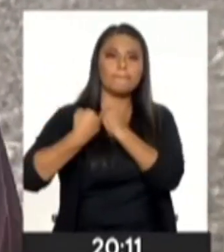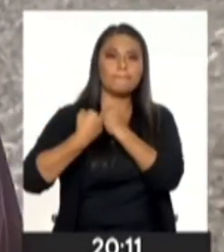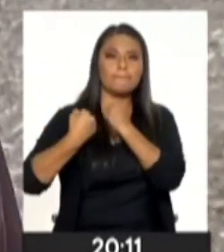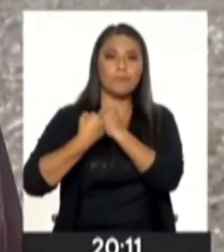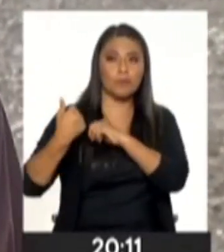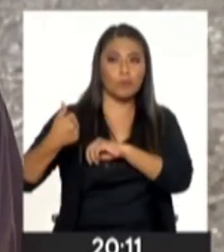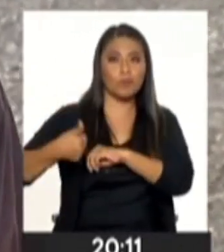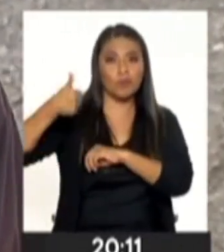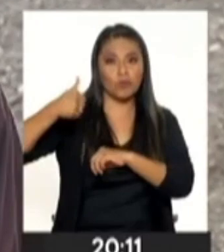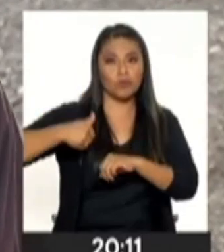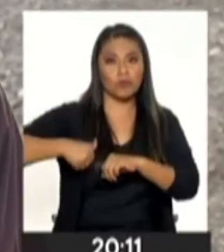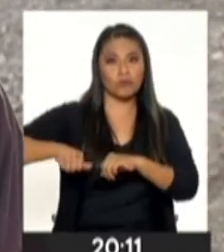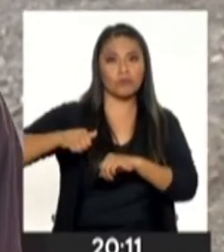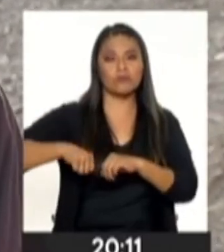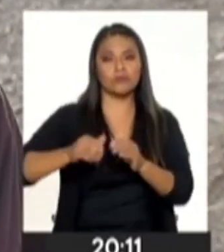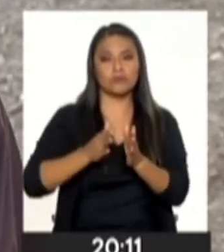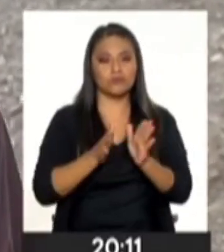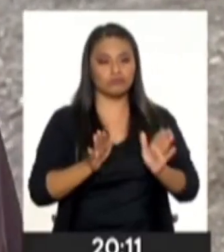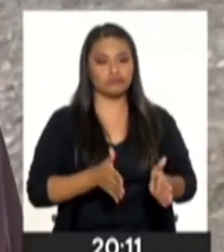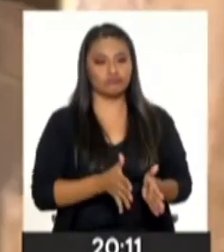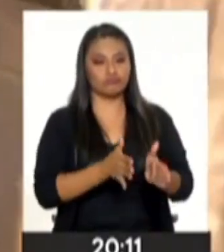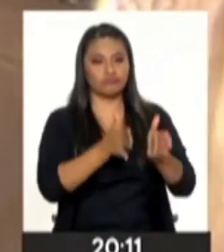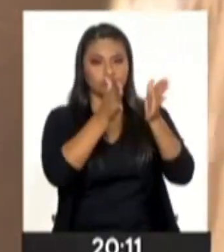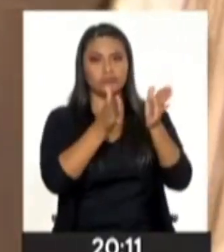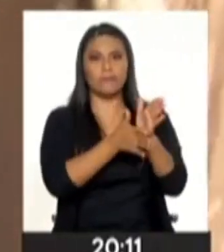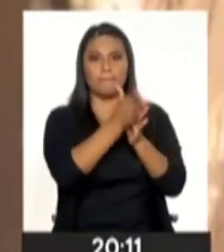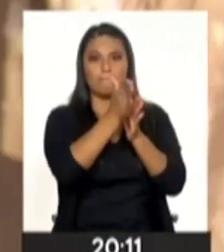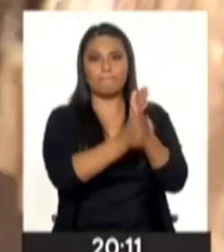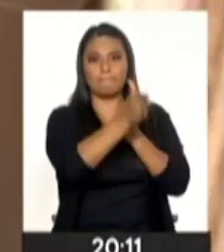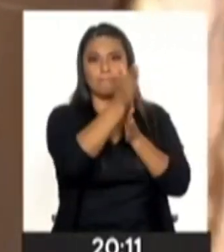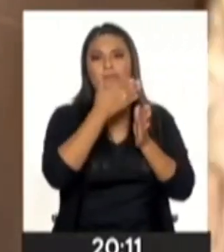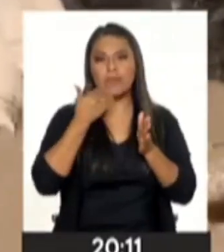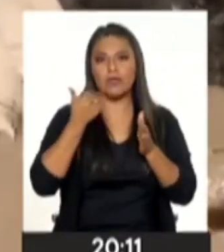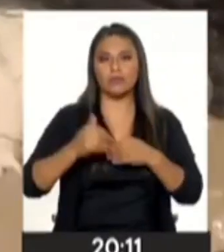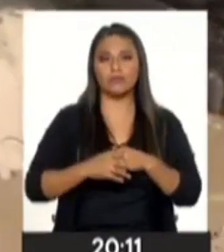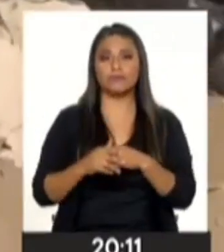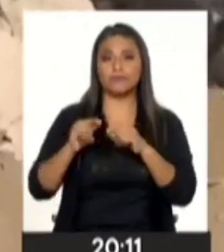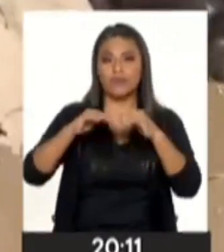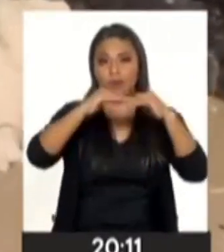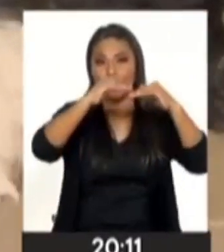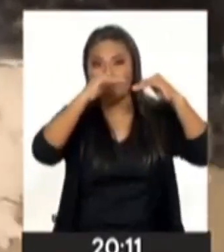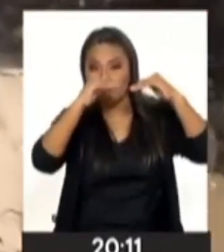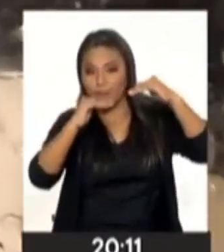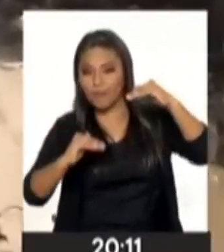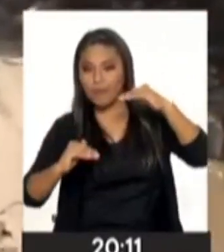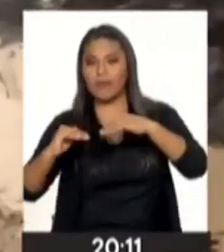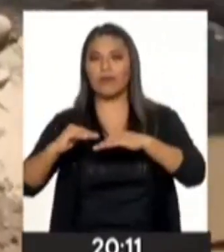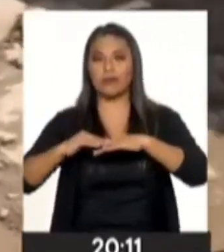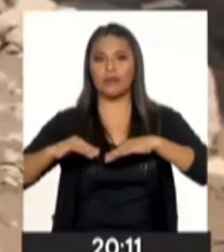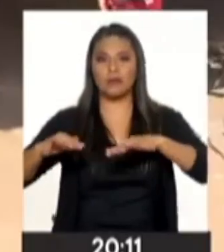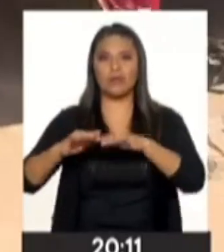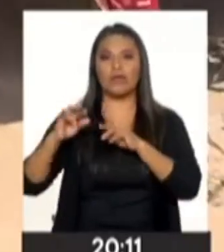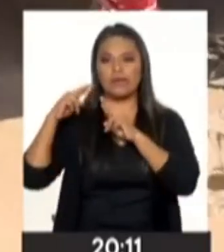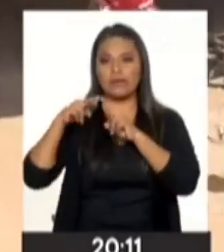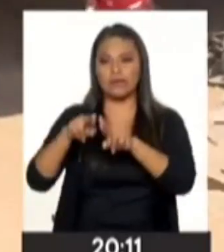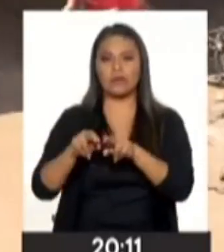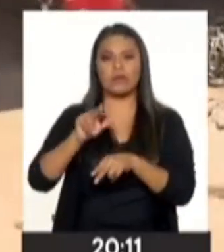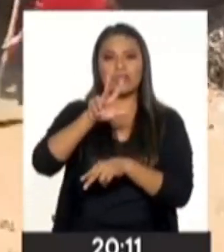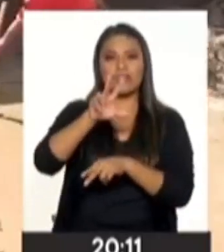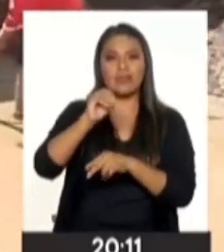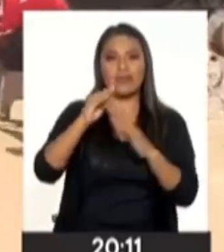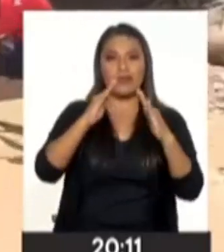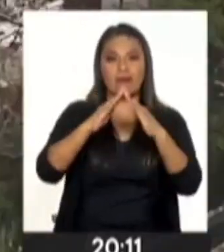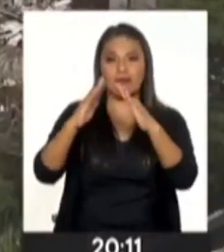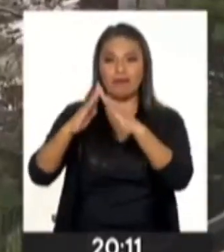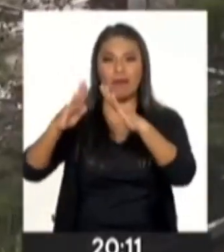nuestro señor alcalde y de las autoridades en el sector Santa Rosa bajo el desborde de un río destruyó más de 30 viviendas